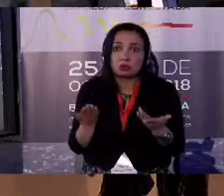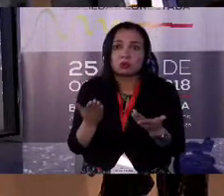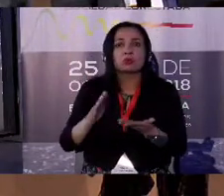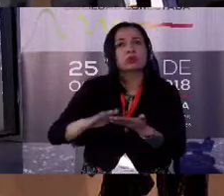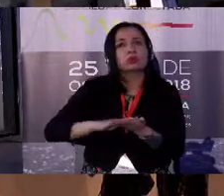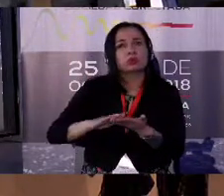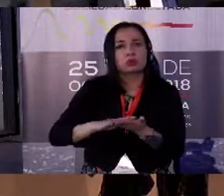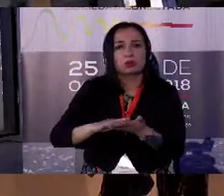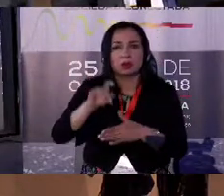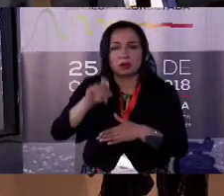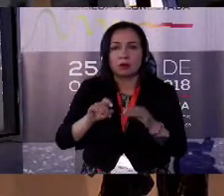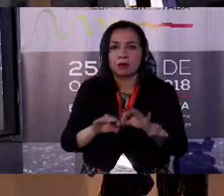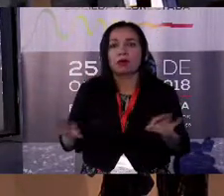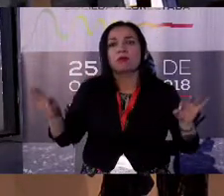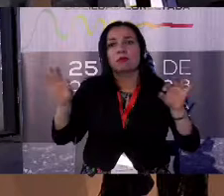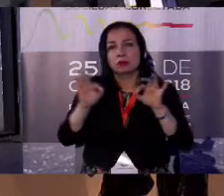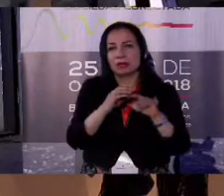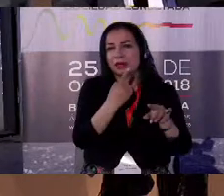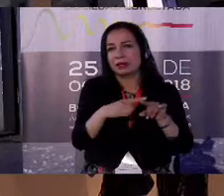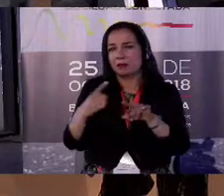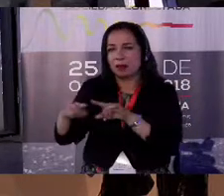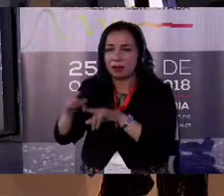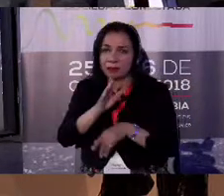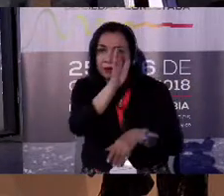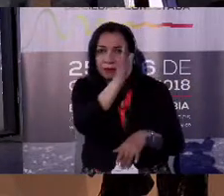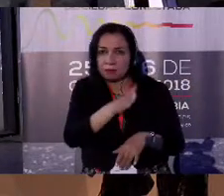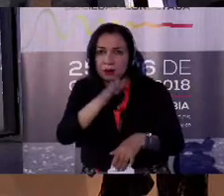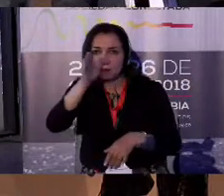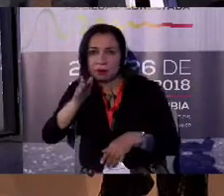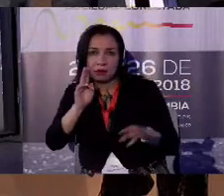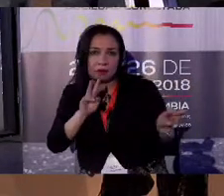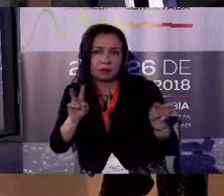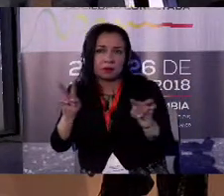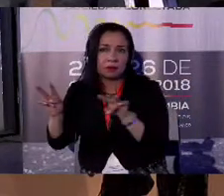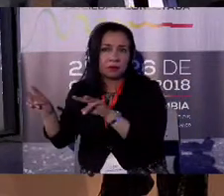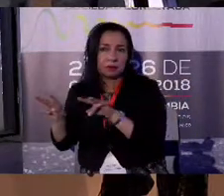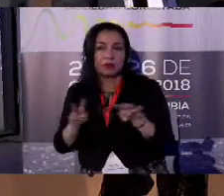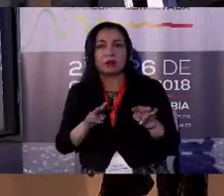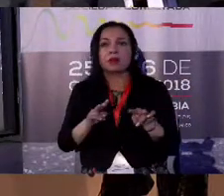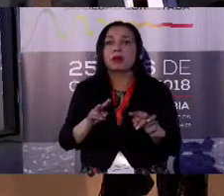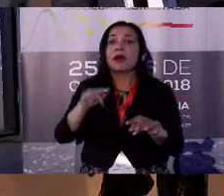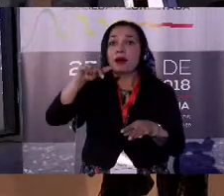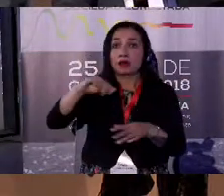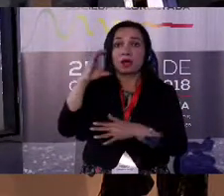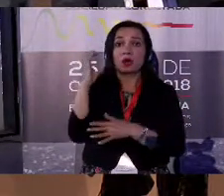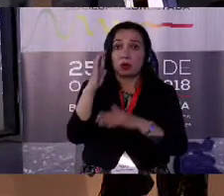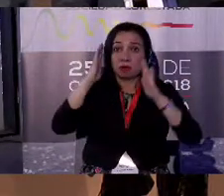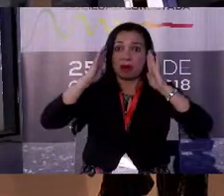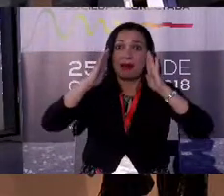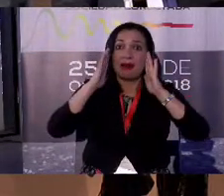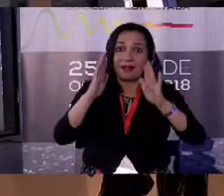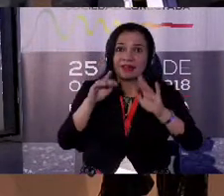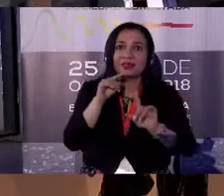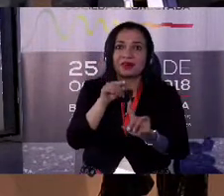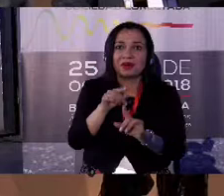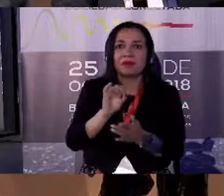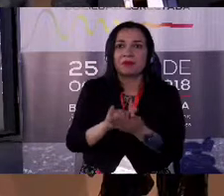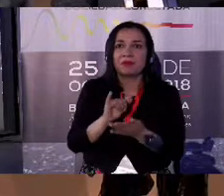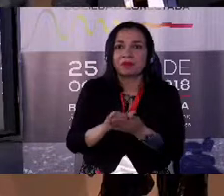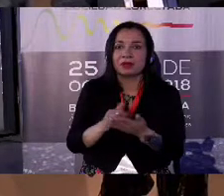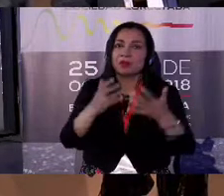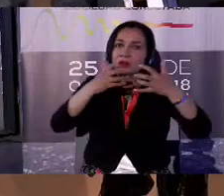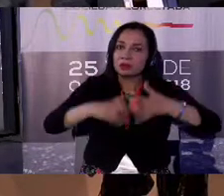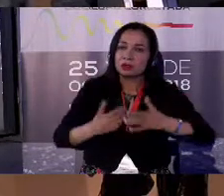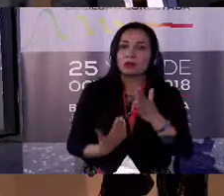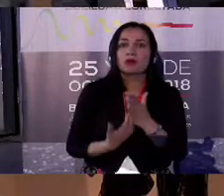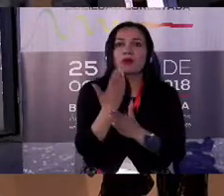estudiar los distintos verticales, y creo que la DNP en Colombia también ha estado prestando atención a eso, para poder estimular todas esas nuevas industrias y hacer